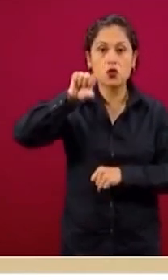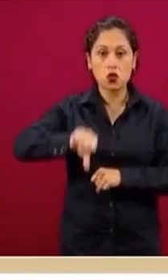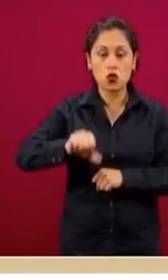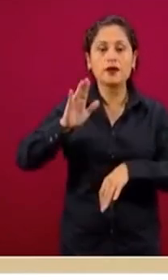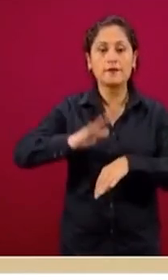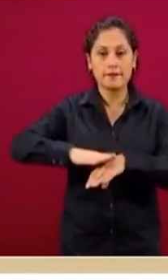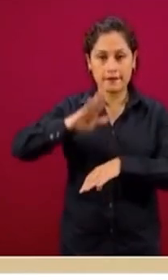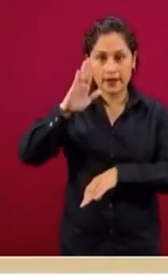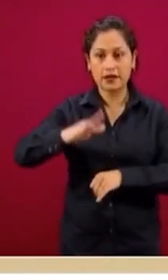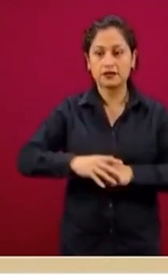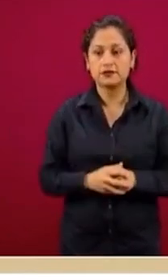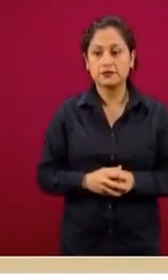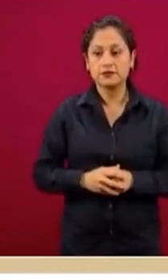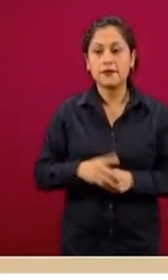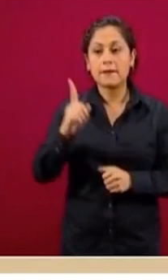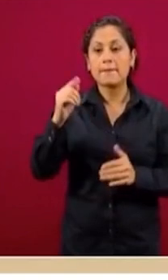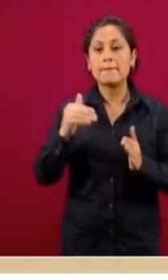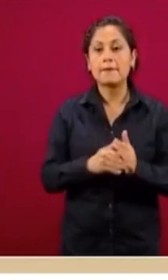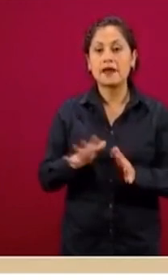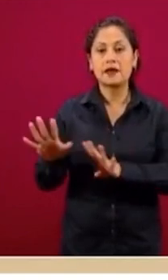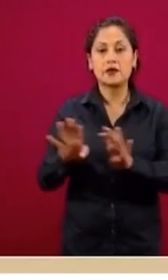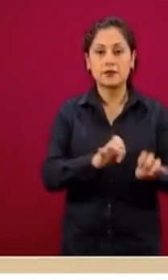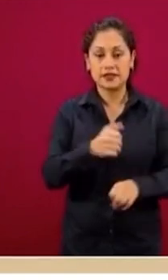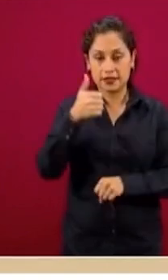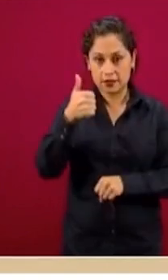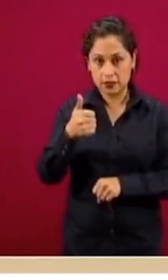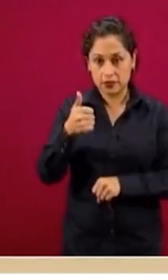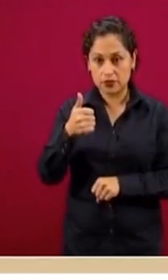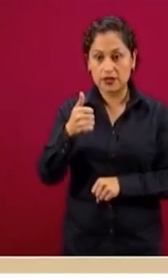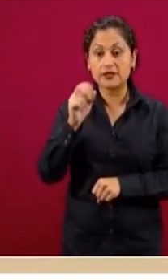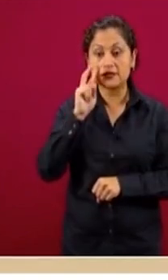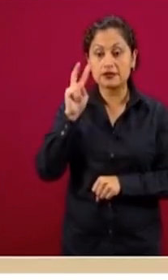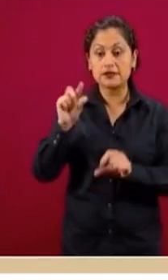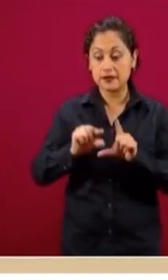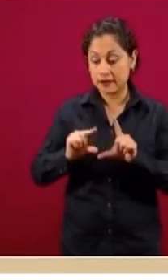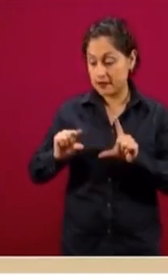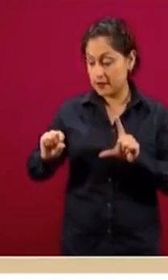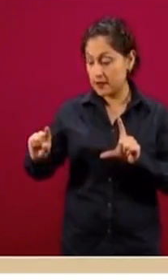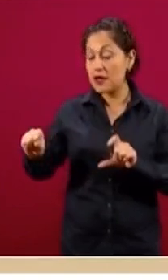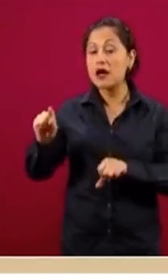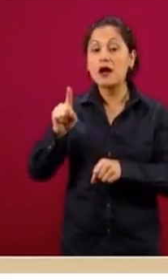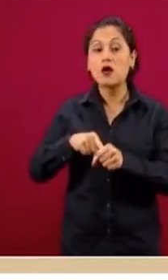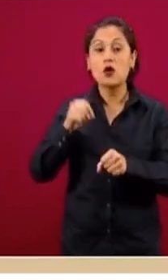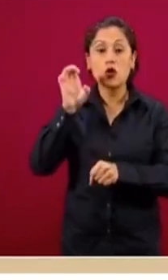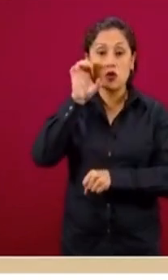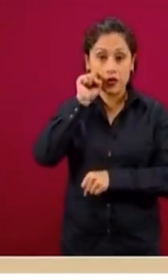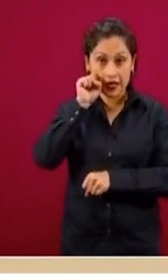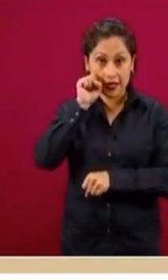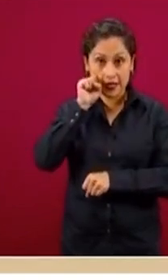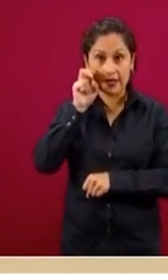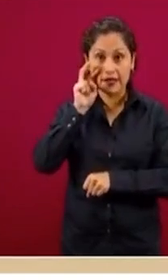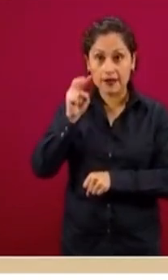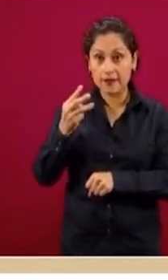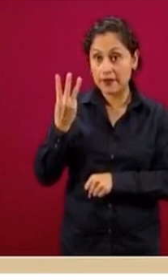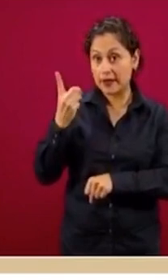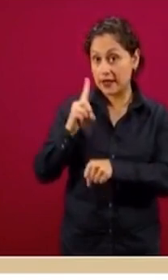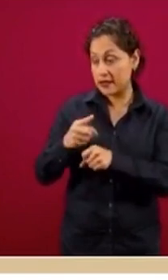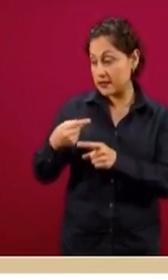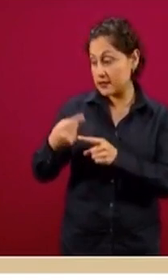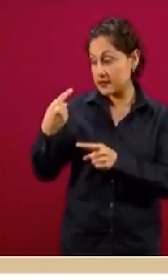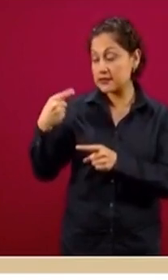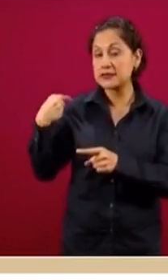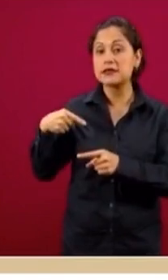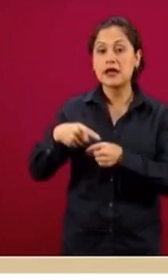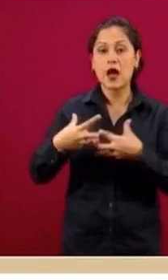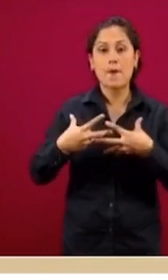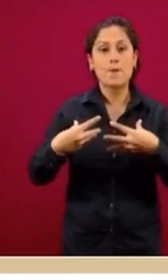906 casos en las barras inferiores de color naranja podemos ver precisamente que en los últimos tres días hemos tenido la mayor